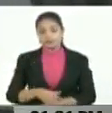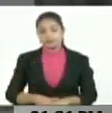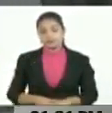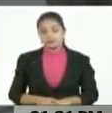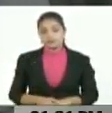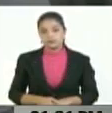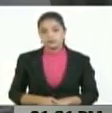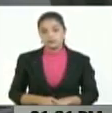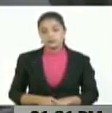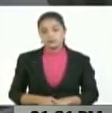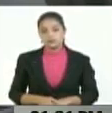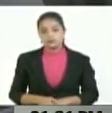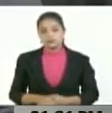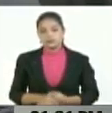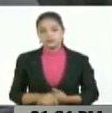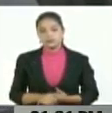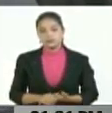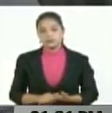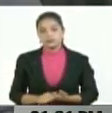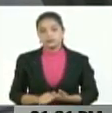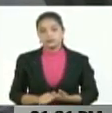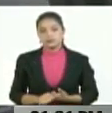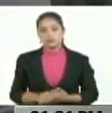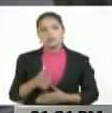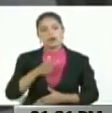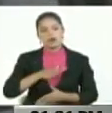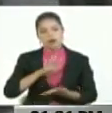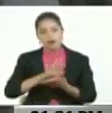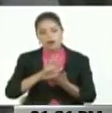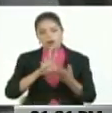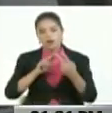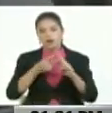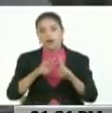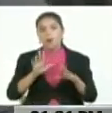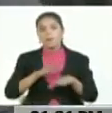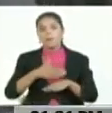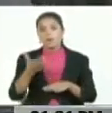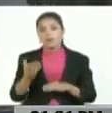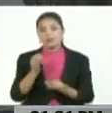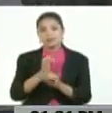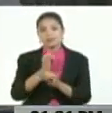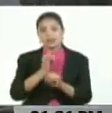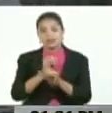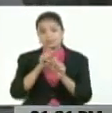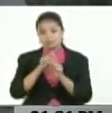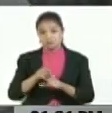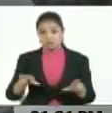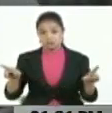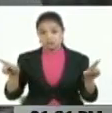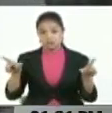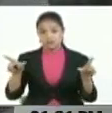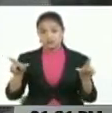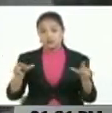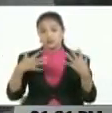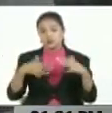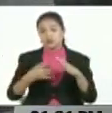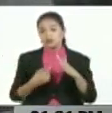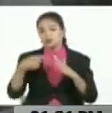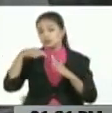y establecer condiciones de sosiego y paz, ya que las redes sociales han